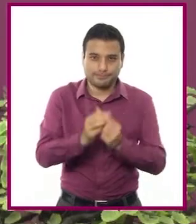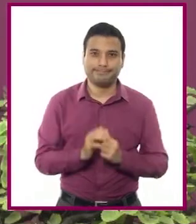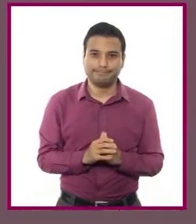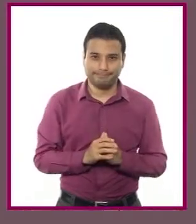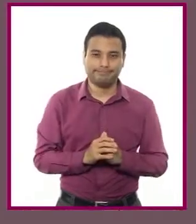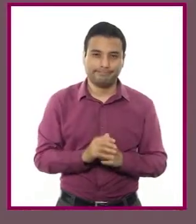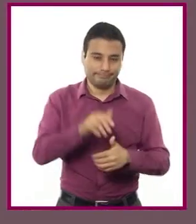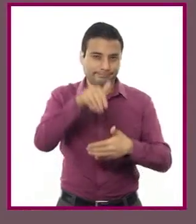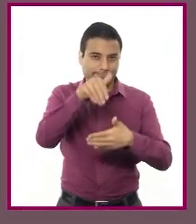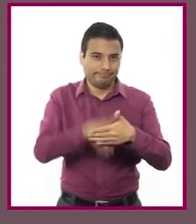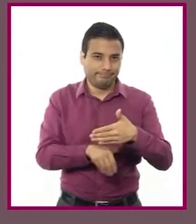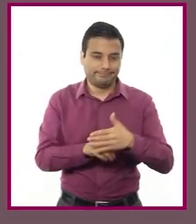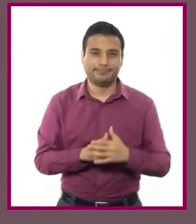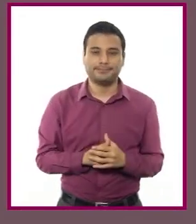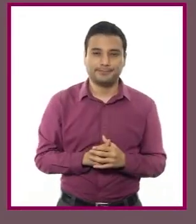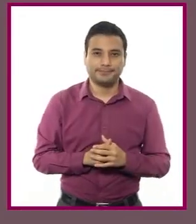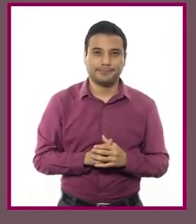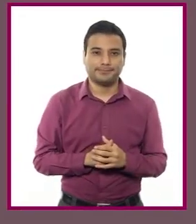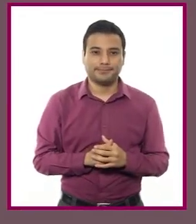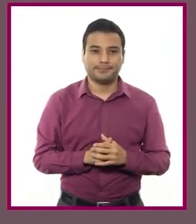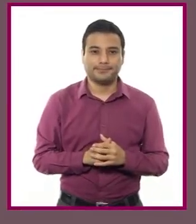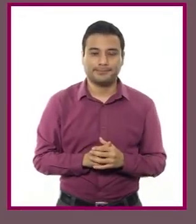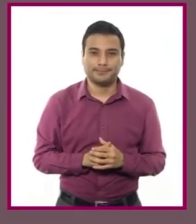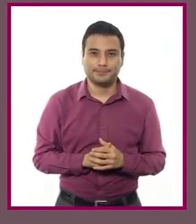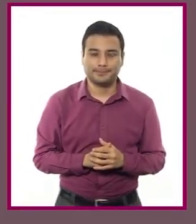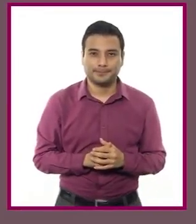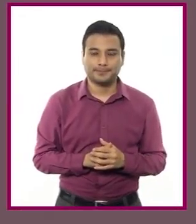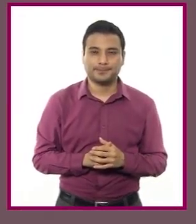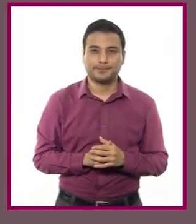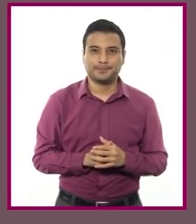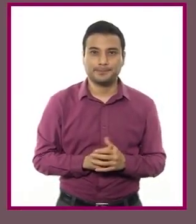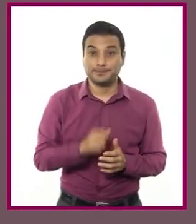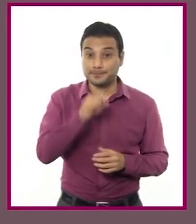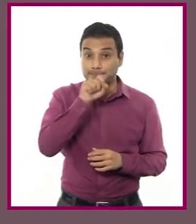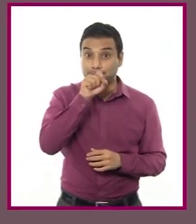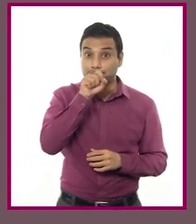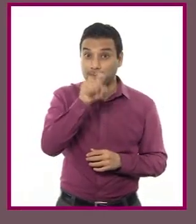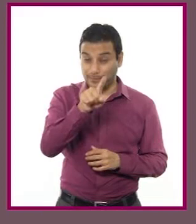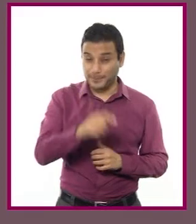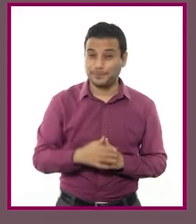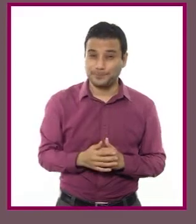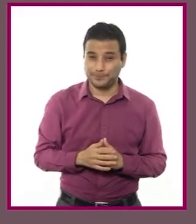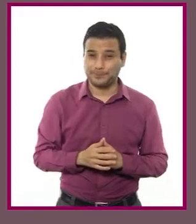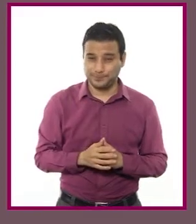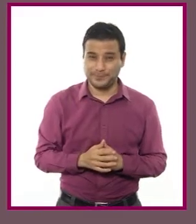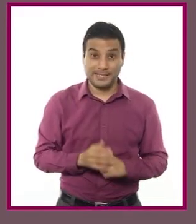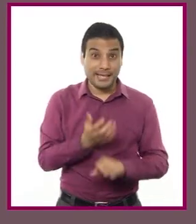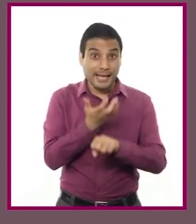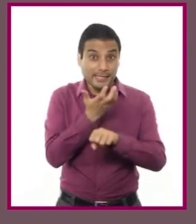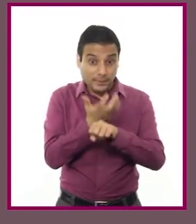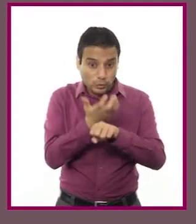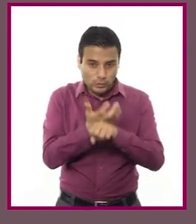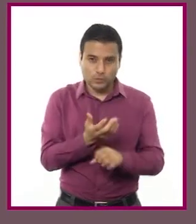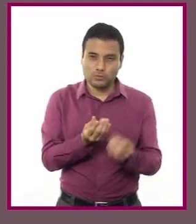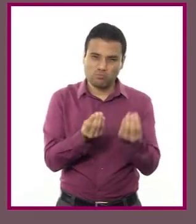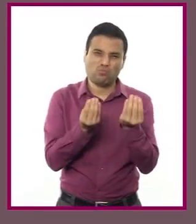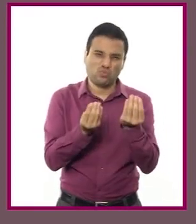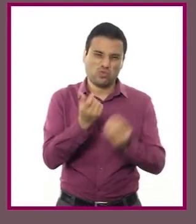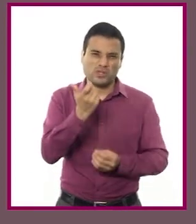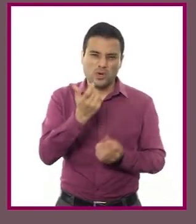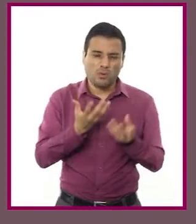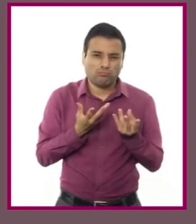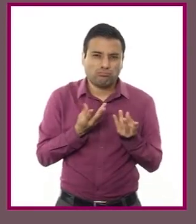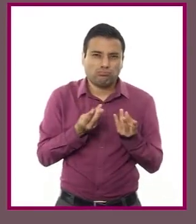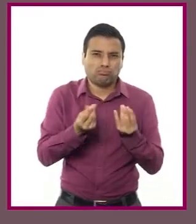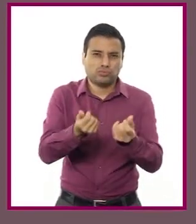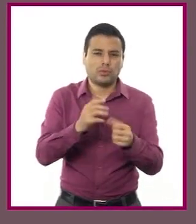ocurriría. La Operación Ciclón también significó un importante gasto económico para los Estados Unidos de América, pues